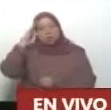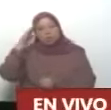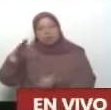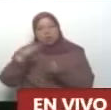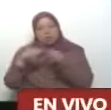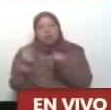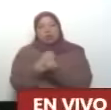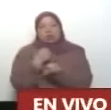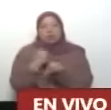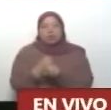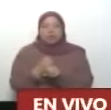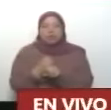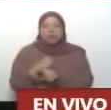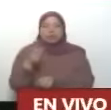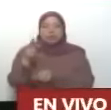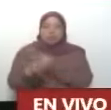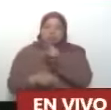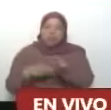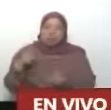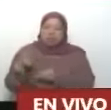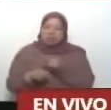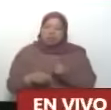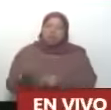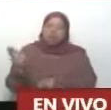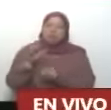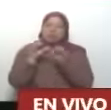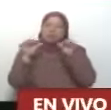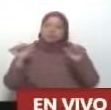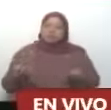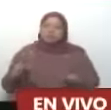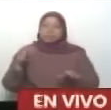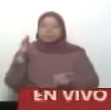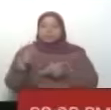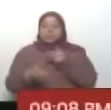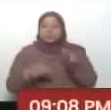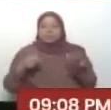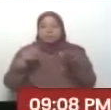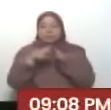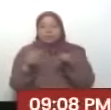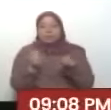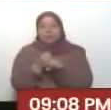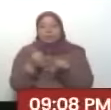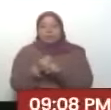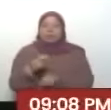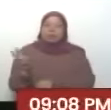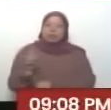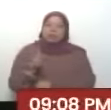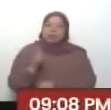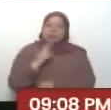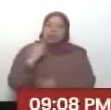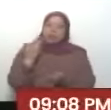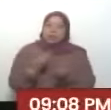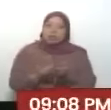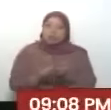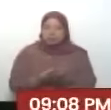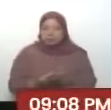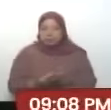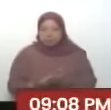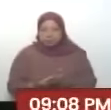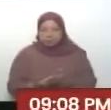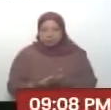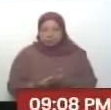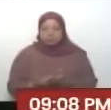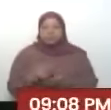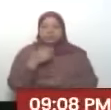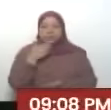todos los trabajadores y trabajadoras del metro, de todos los sistemas de transporte y a todos los trabajadores del país. Gracias, John Alexander.